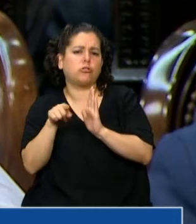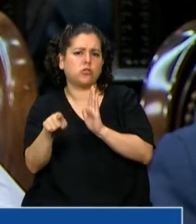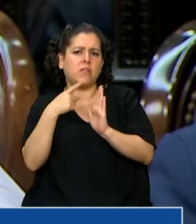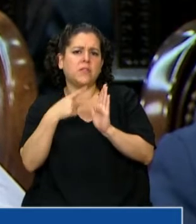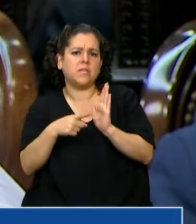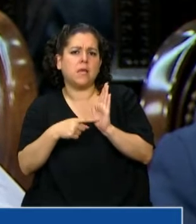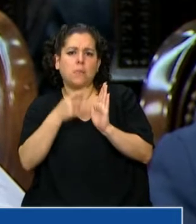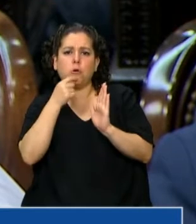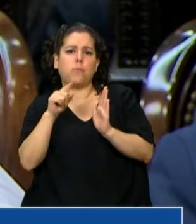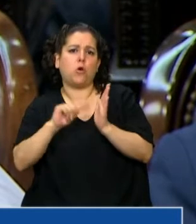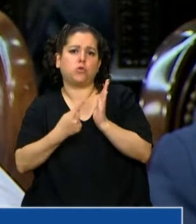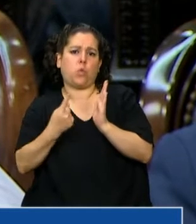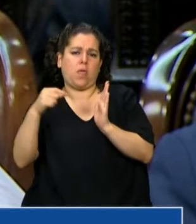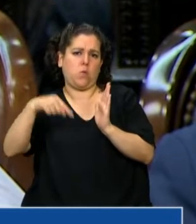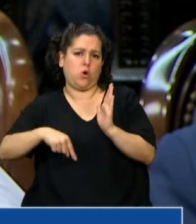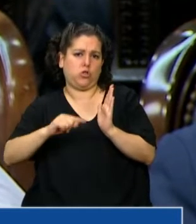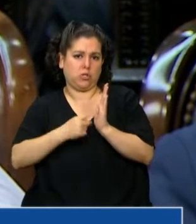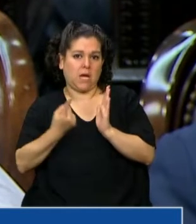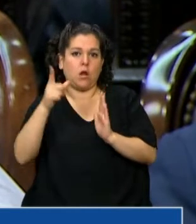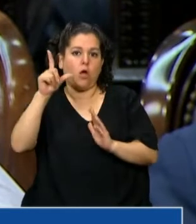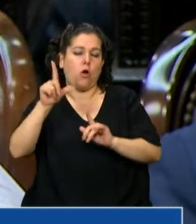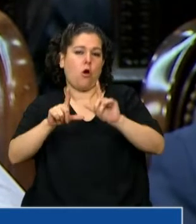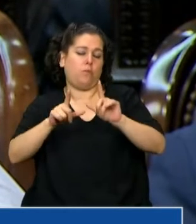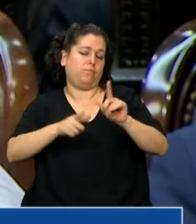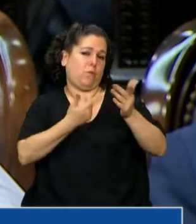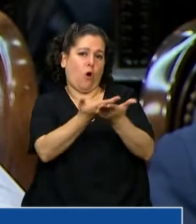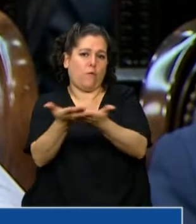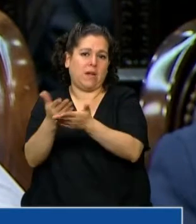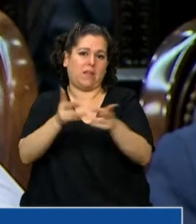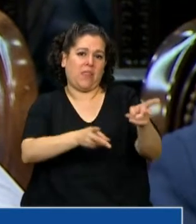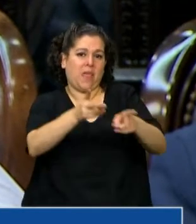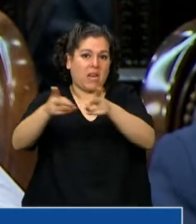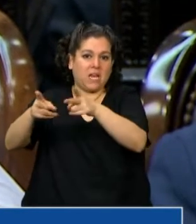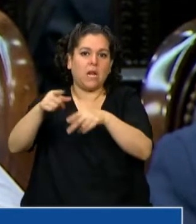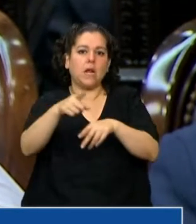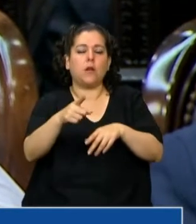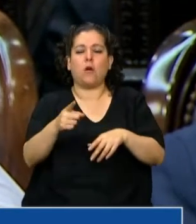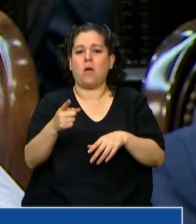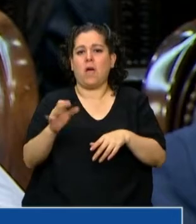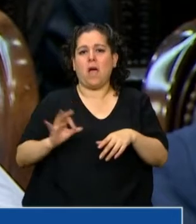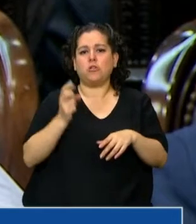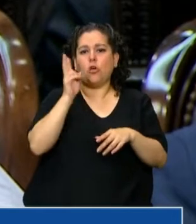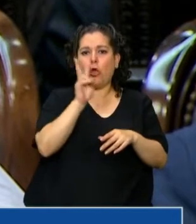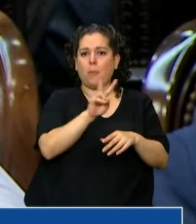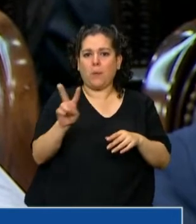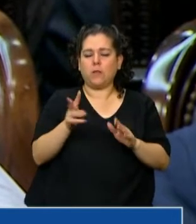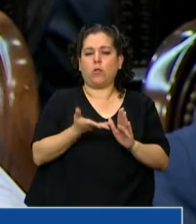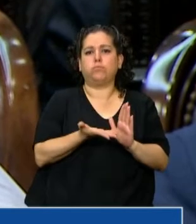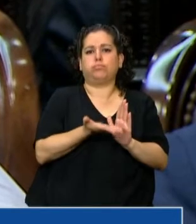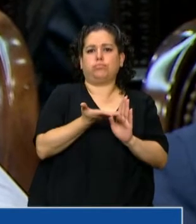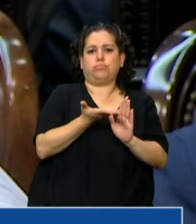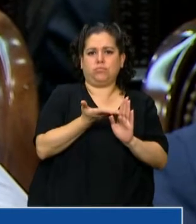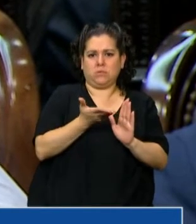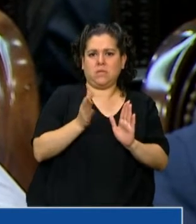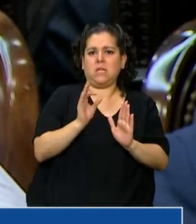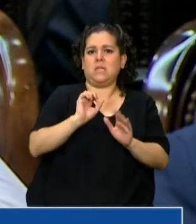oferta por ejemplo, en la Ciudad de Buenos Aires, la oferta de alquileres creció hasta el primer trimestre del año 2022 y la caída empieza